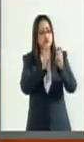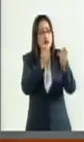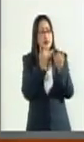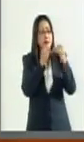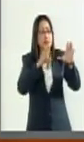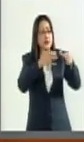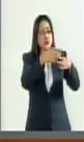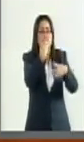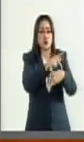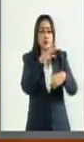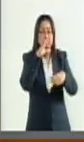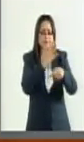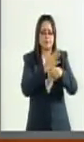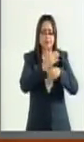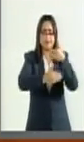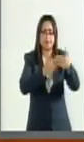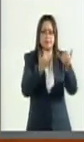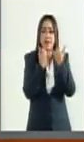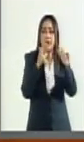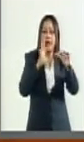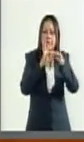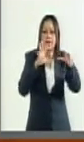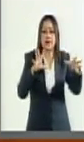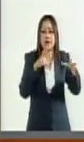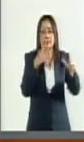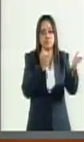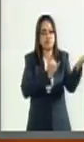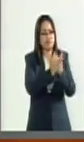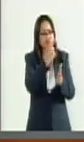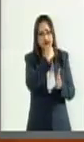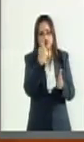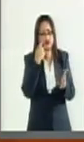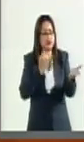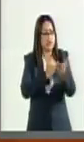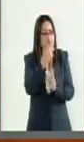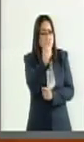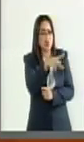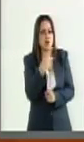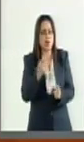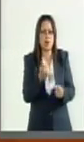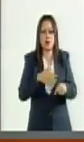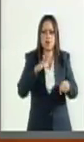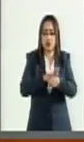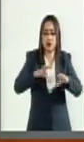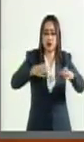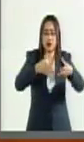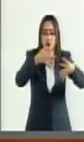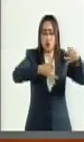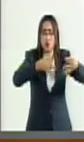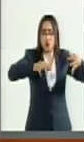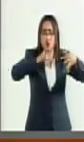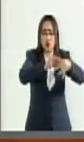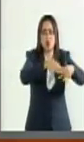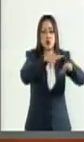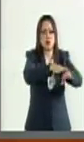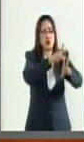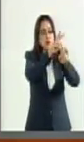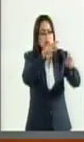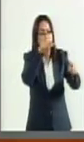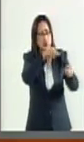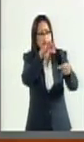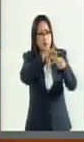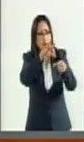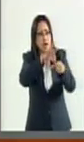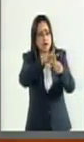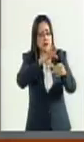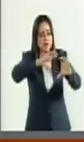su funcionamiento e independencia en sus decisiones a los organismos administrativos y jurisdiccionales